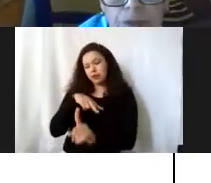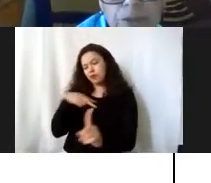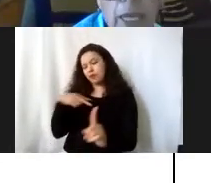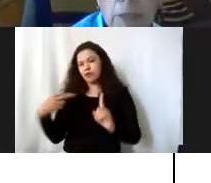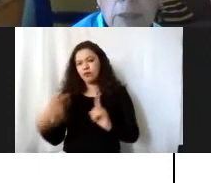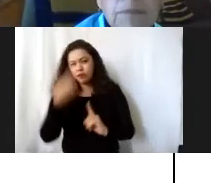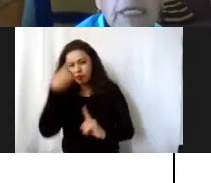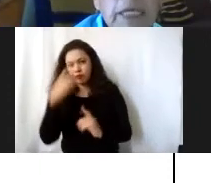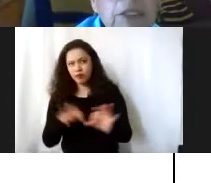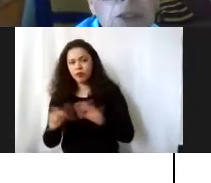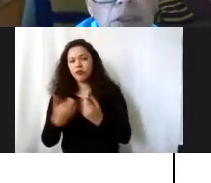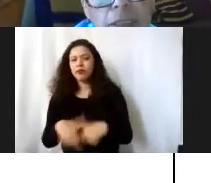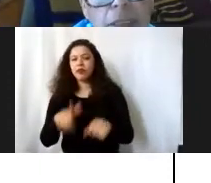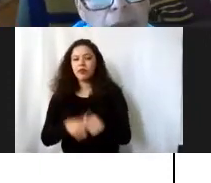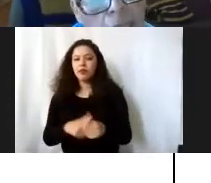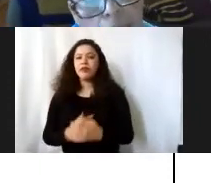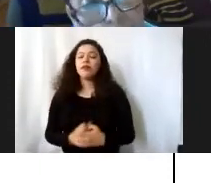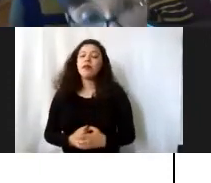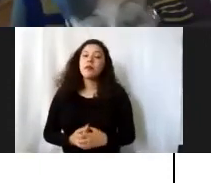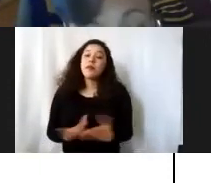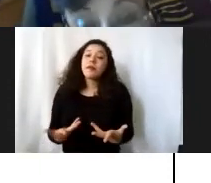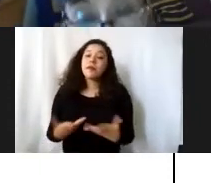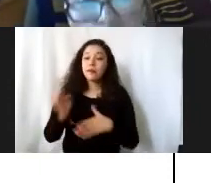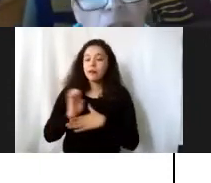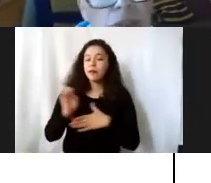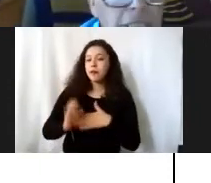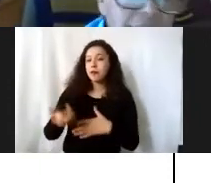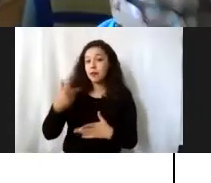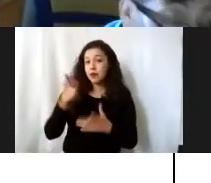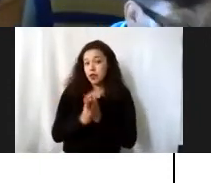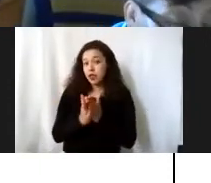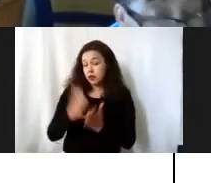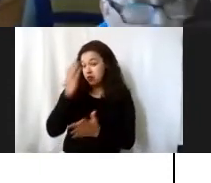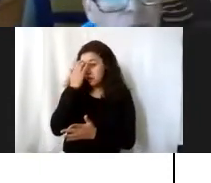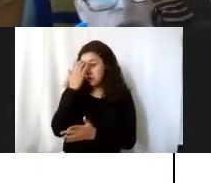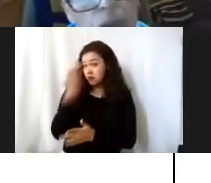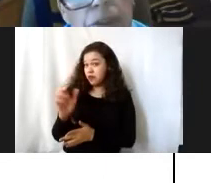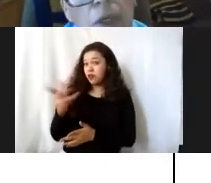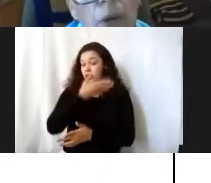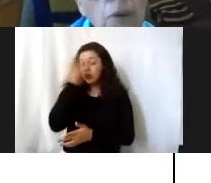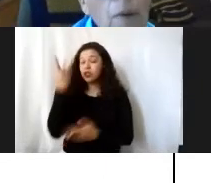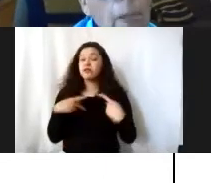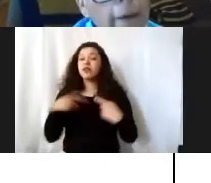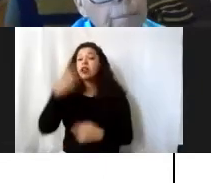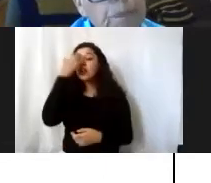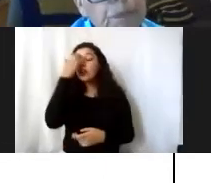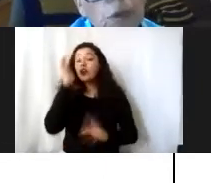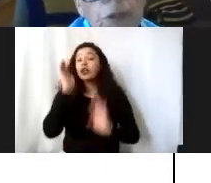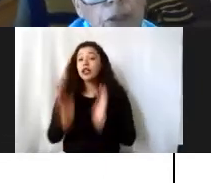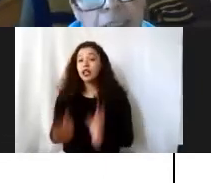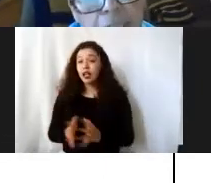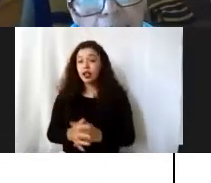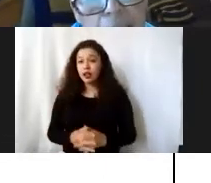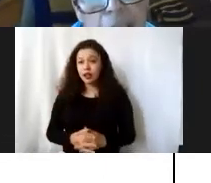trabajo social, ¿no? Entonces, desconozco este libro, no sé si alguien de ustedes ya lo conoce o algo, no